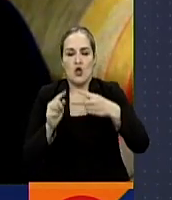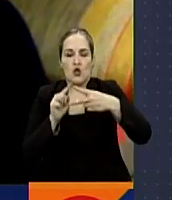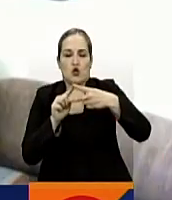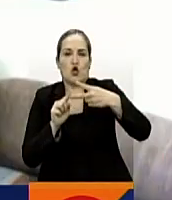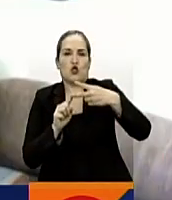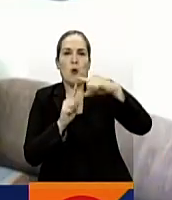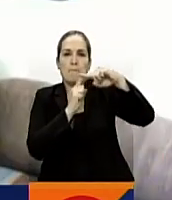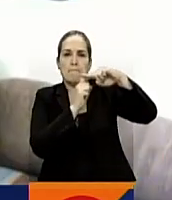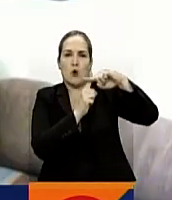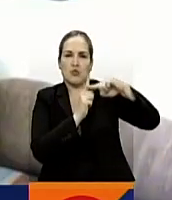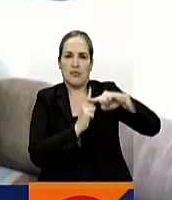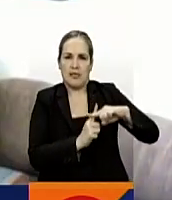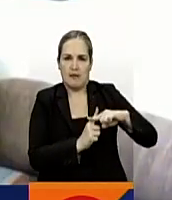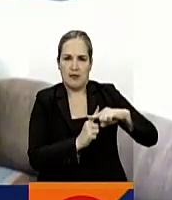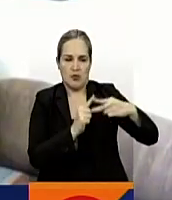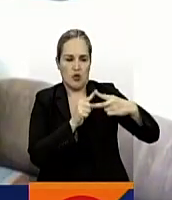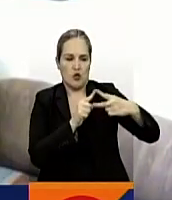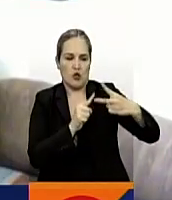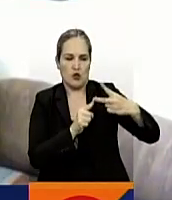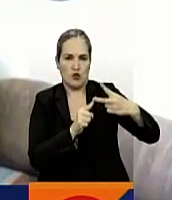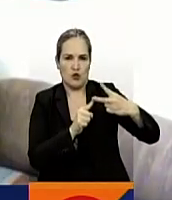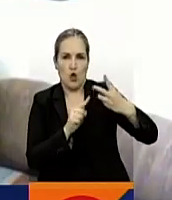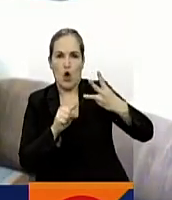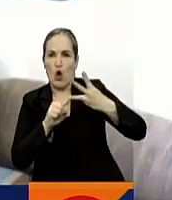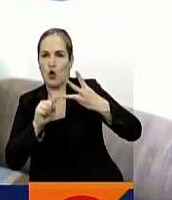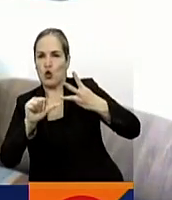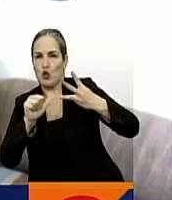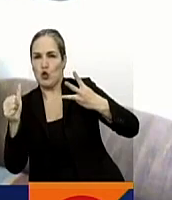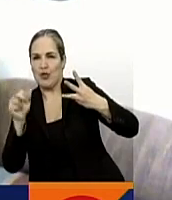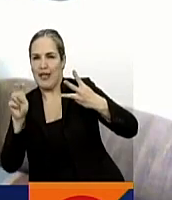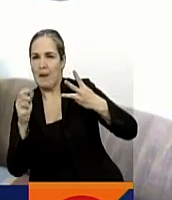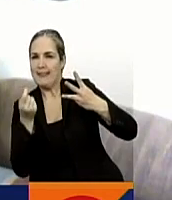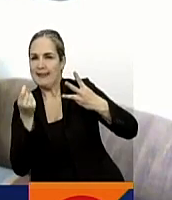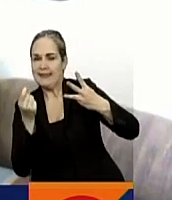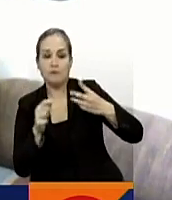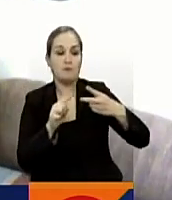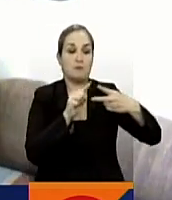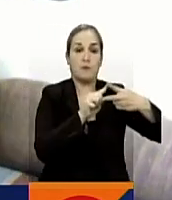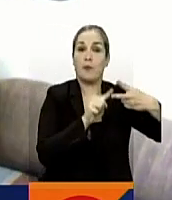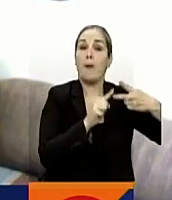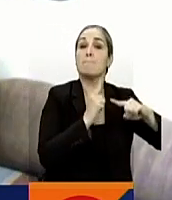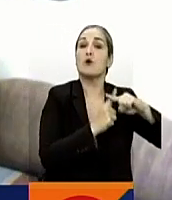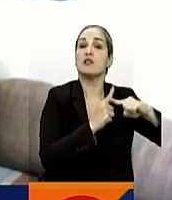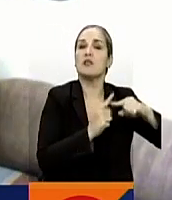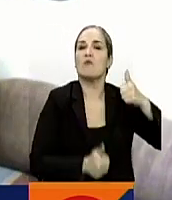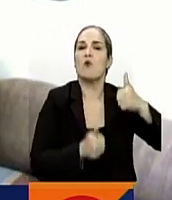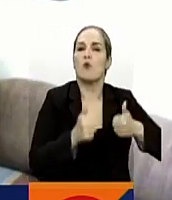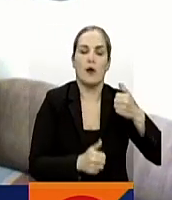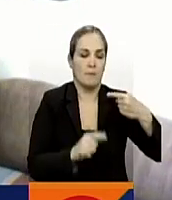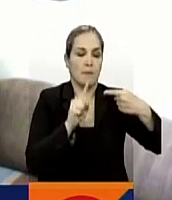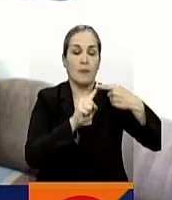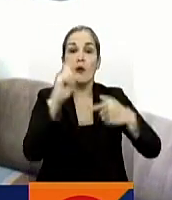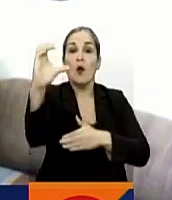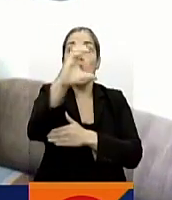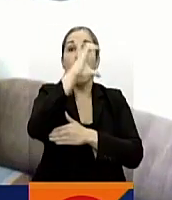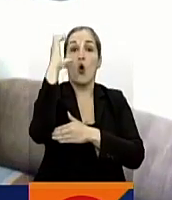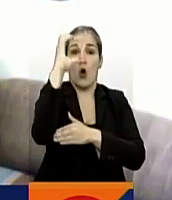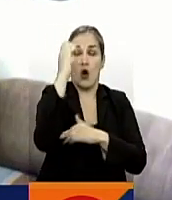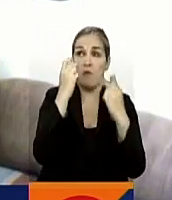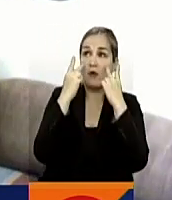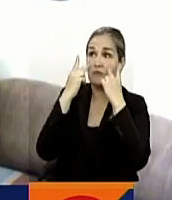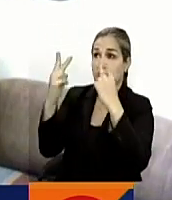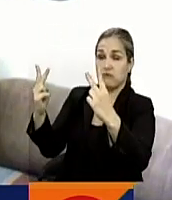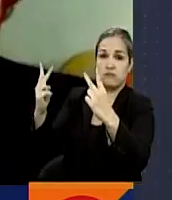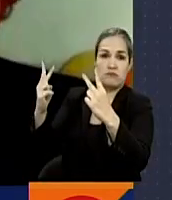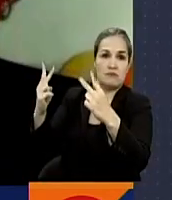y hay una cosa que yo creo que es sin duda alguna un lunar las dos cosas positivas es primero eh Colombia ha condenado lo que está pasando ha